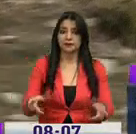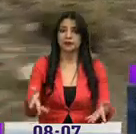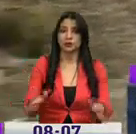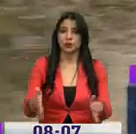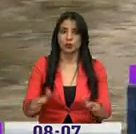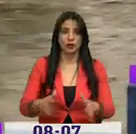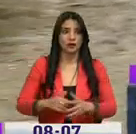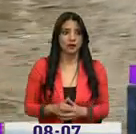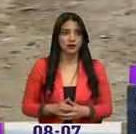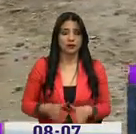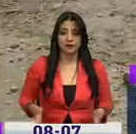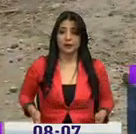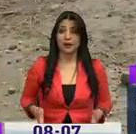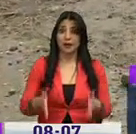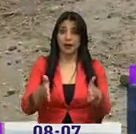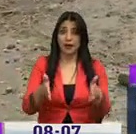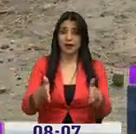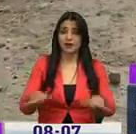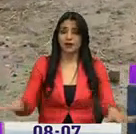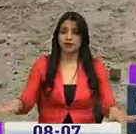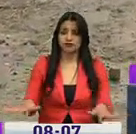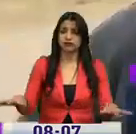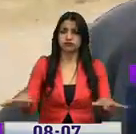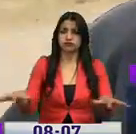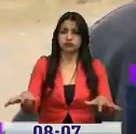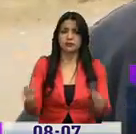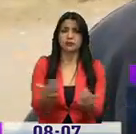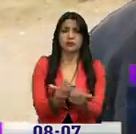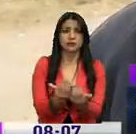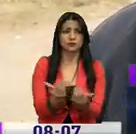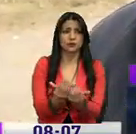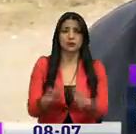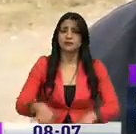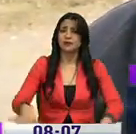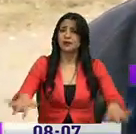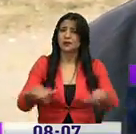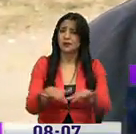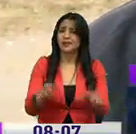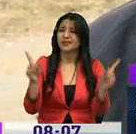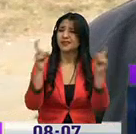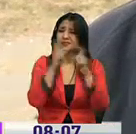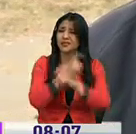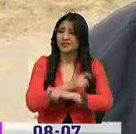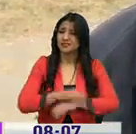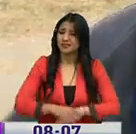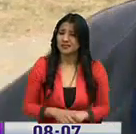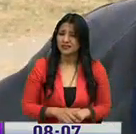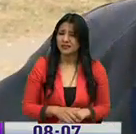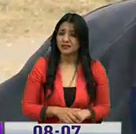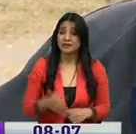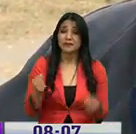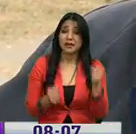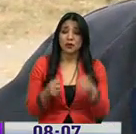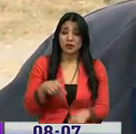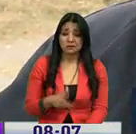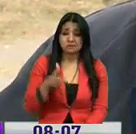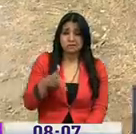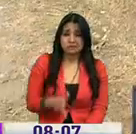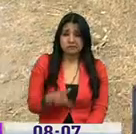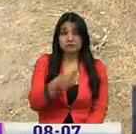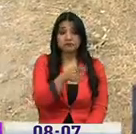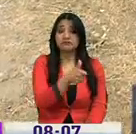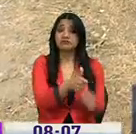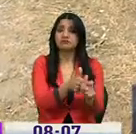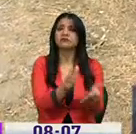los costados de la calle están repletos de basura. Este sector es muy, muy difícil para pasar los vehículos y ahí tenemos una